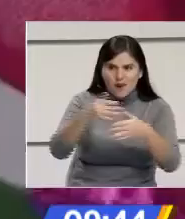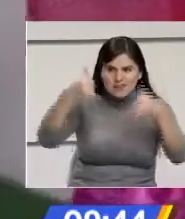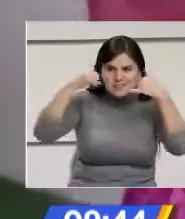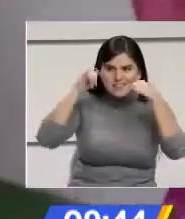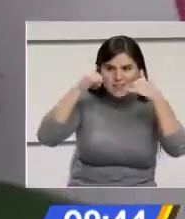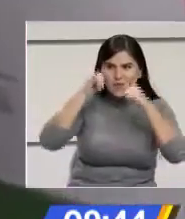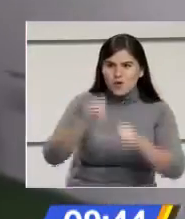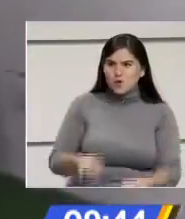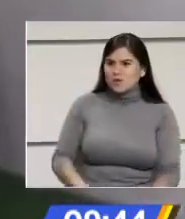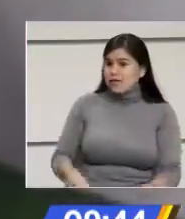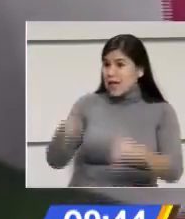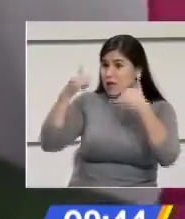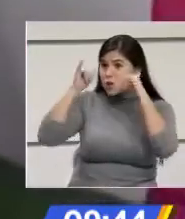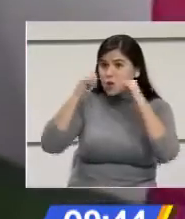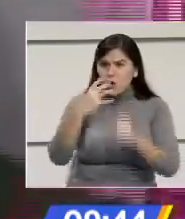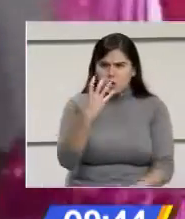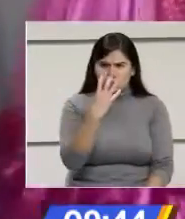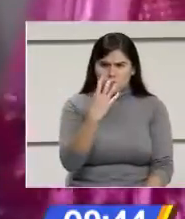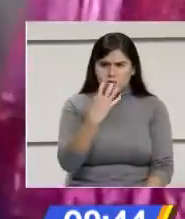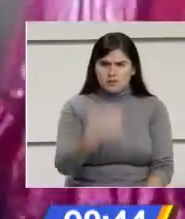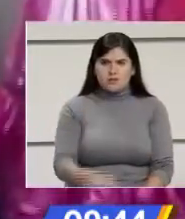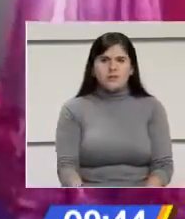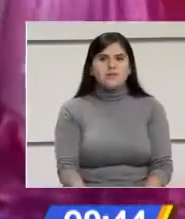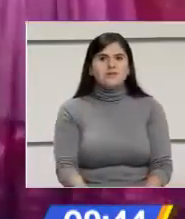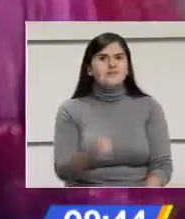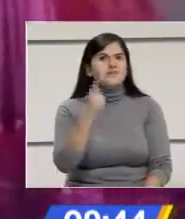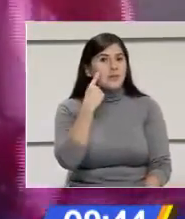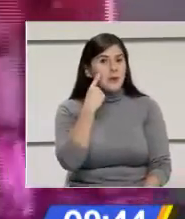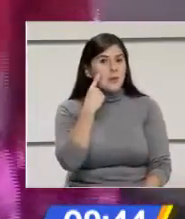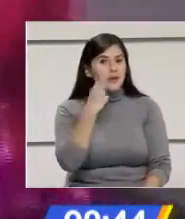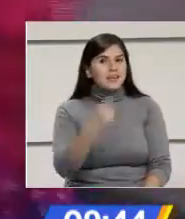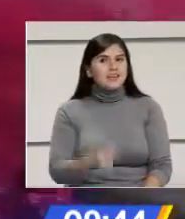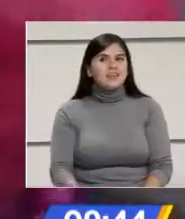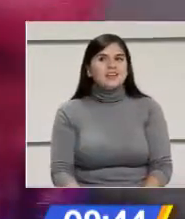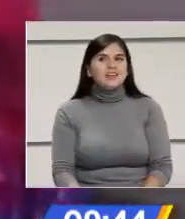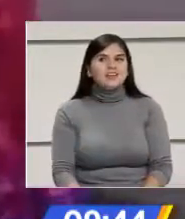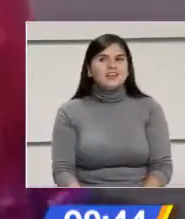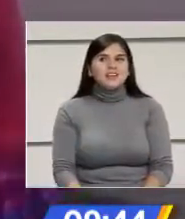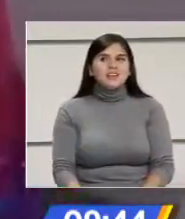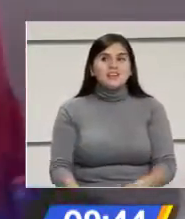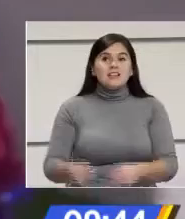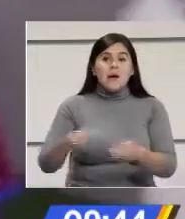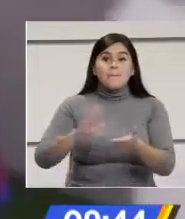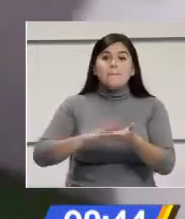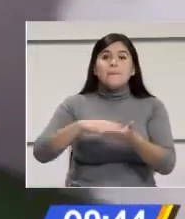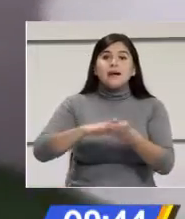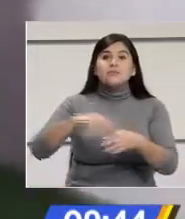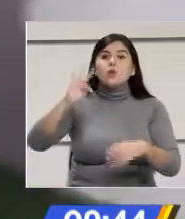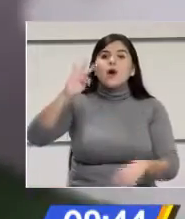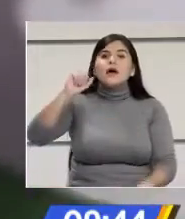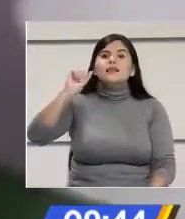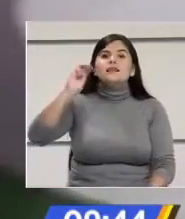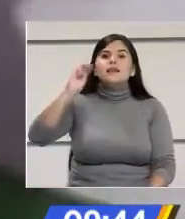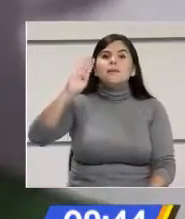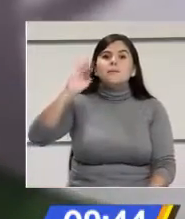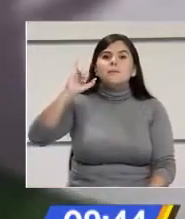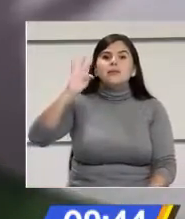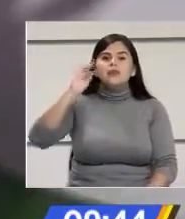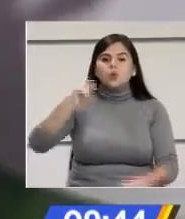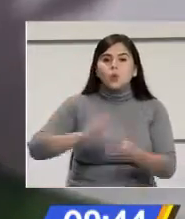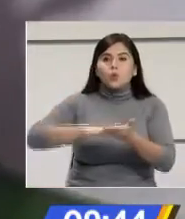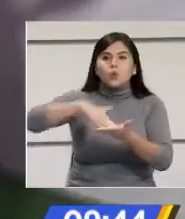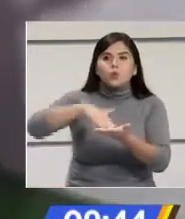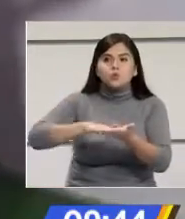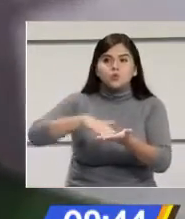enoja. Listo. Y ahí volvemos a empezar nuevamente con el paso también. ¿Están listos, compañeros? ¿Allá está